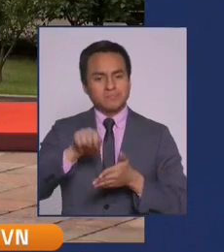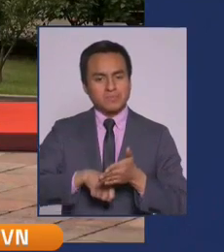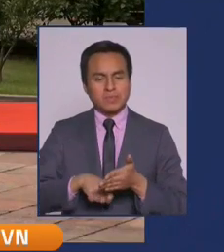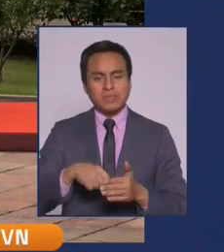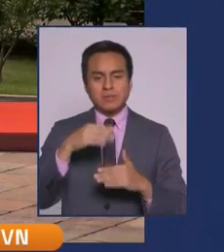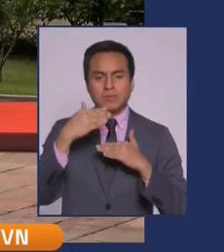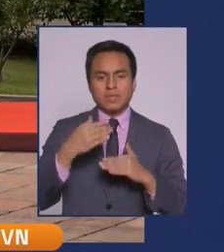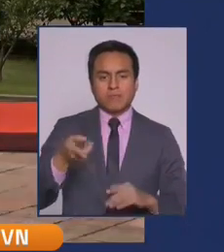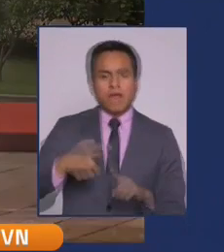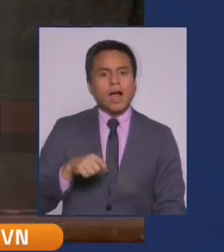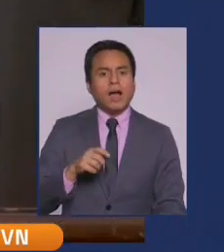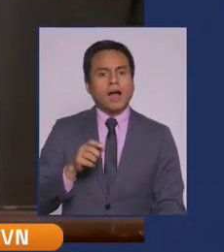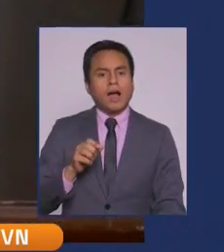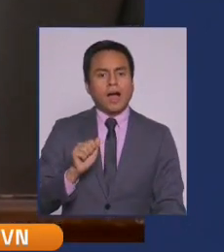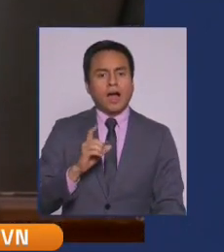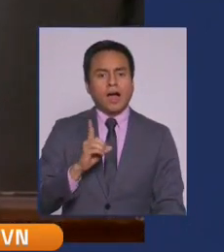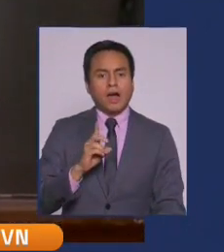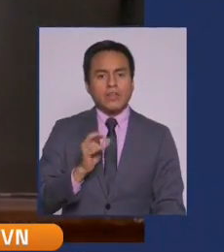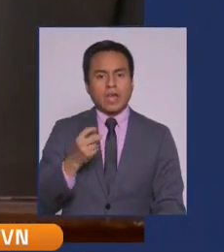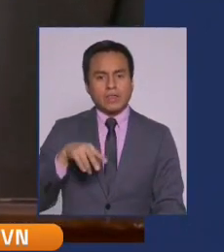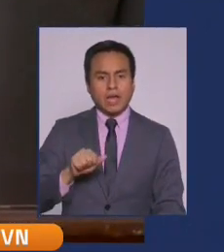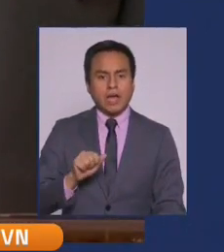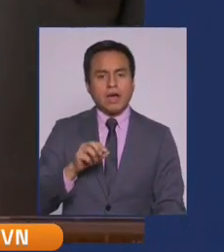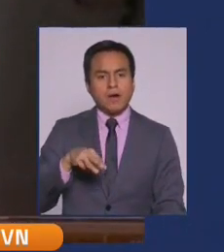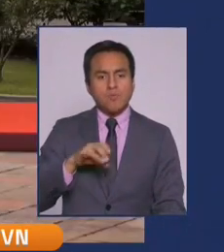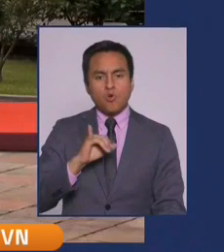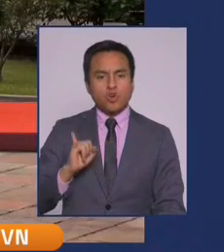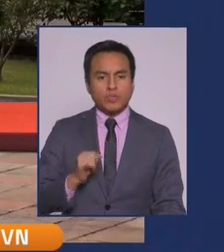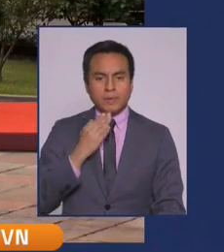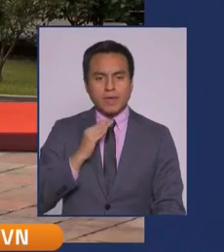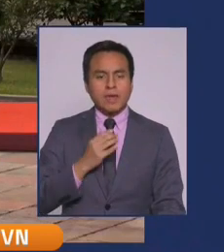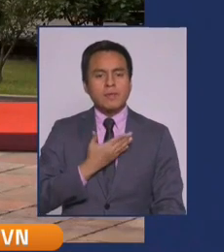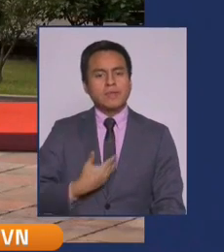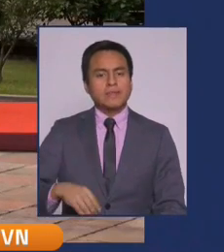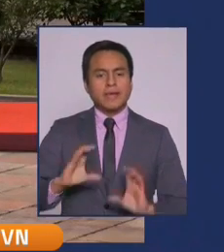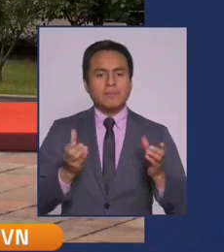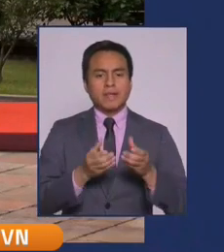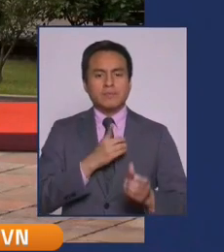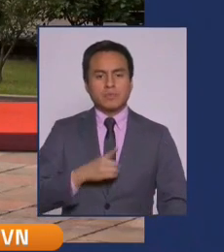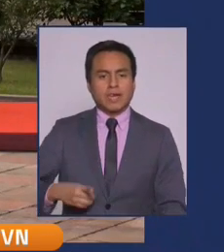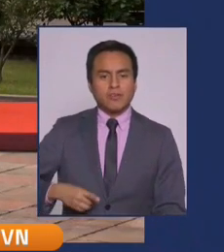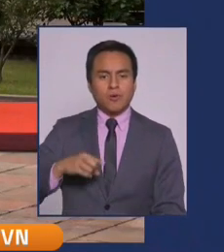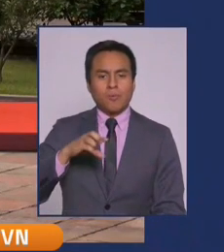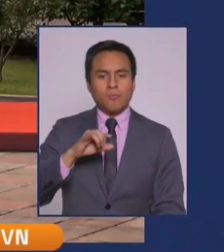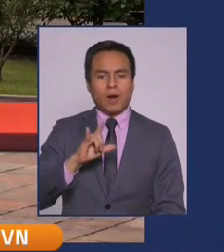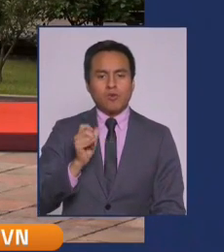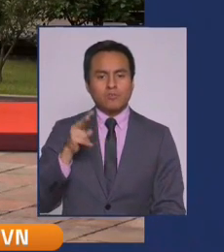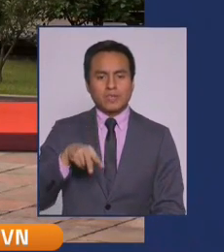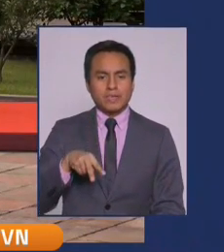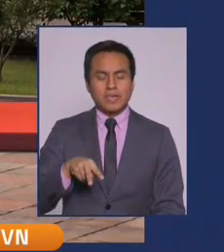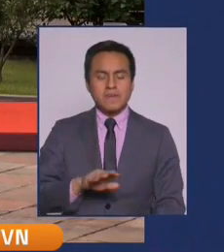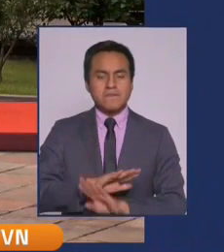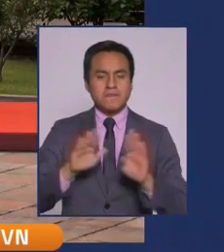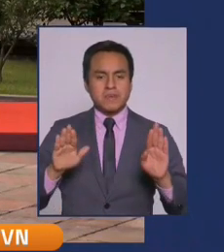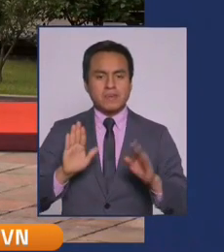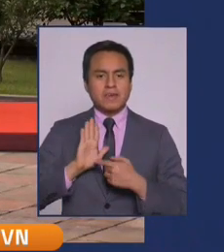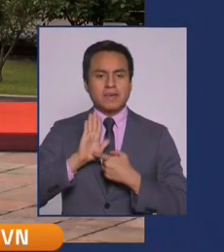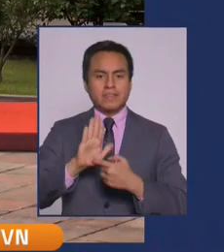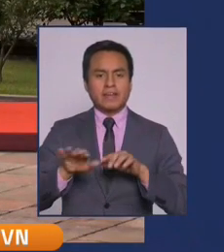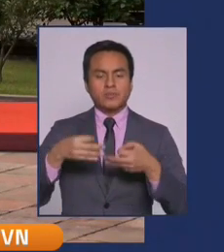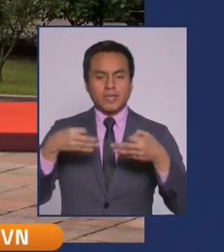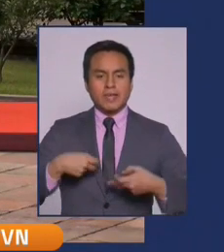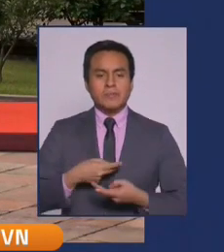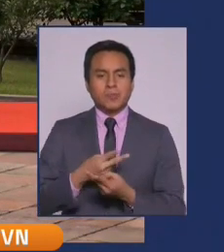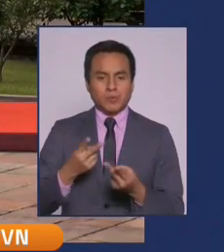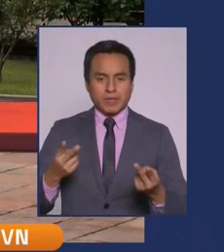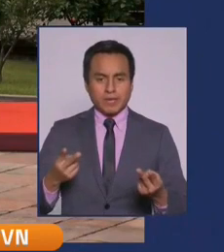que estamos involucrados, y de la MUCH sobre todo, y en general, aquí hay 100 alcaldes, o sea, de todos los lados, pero los nuestros